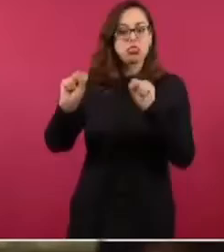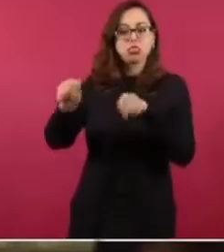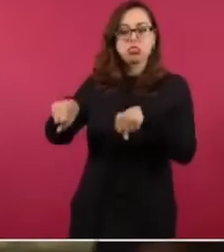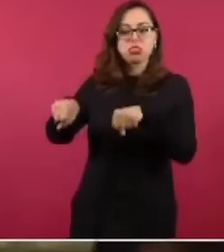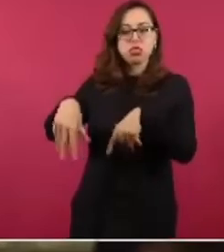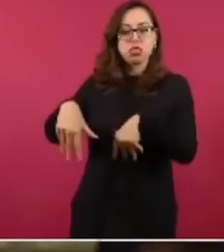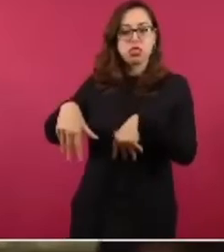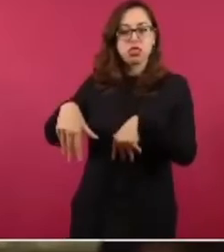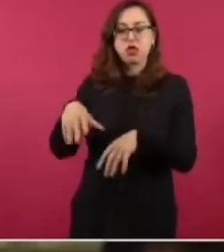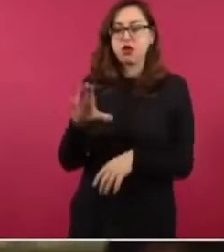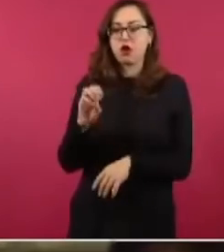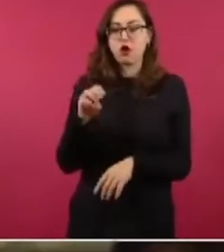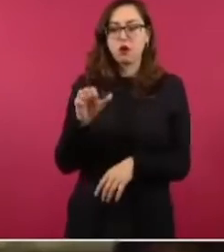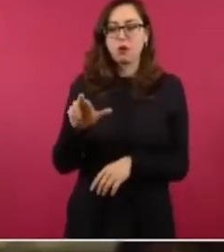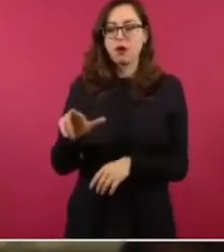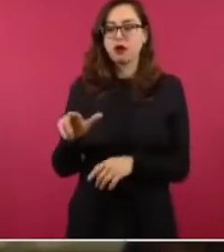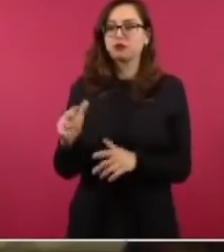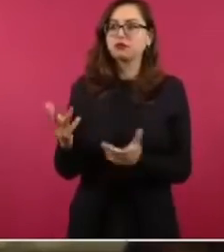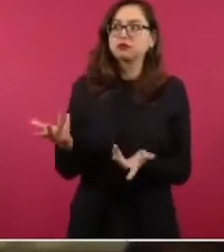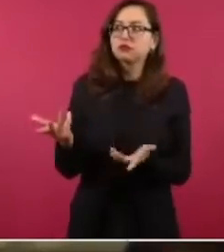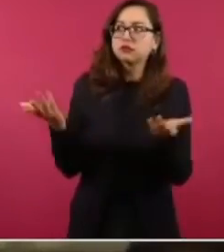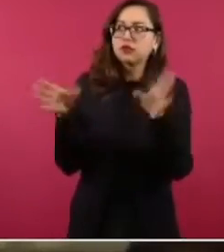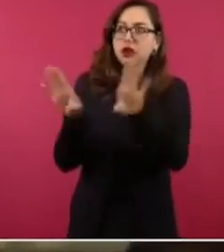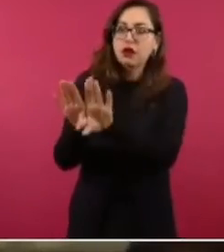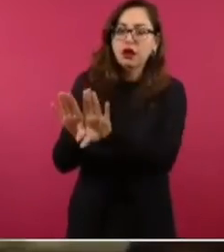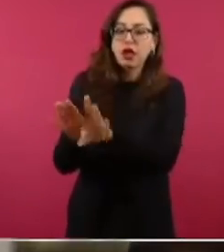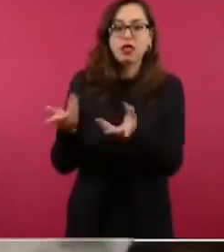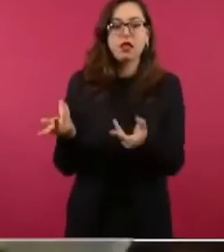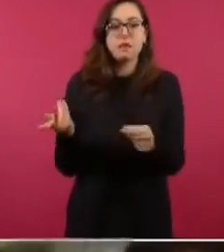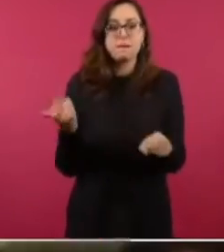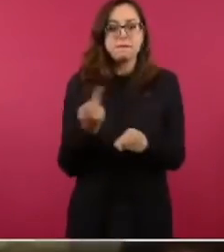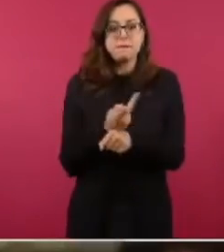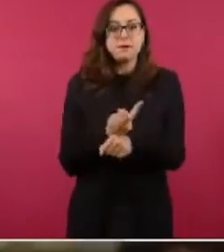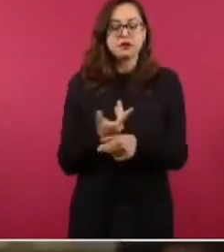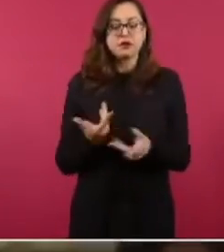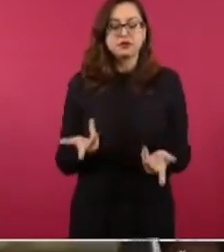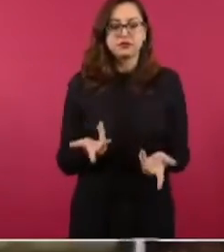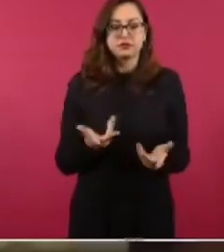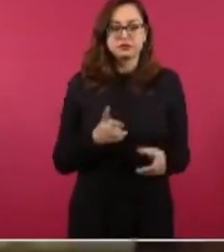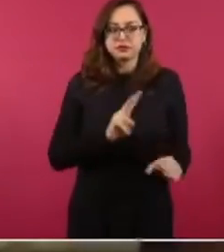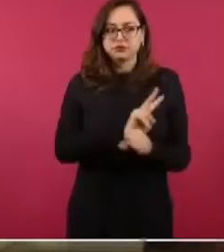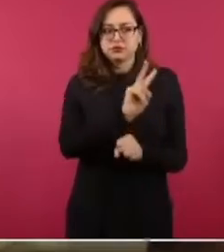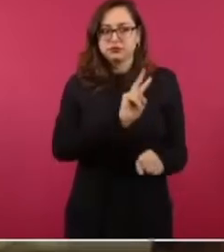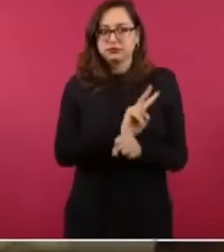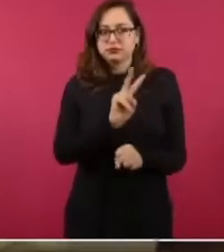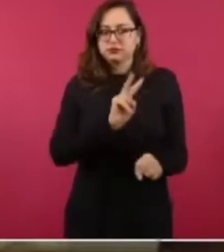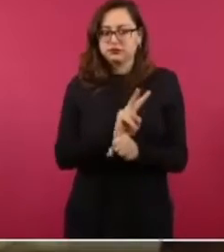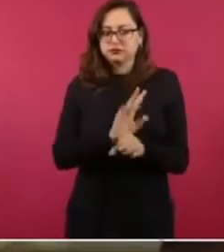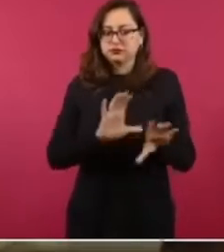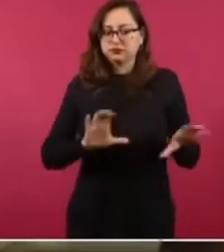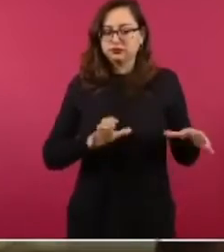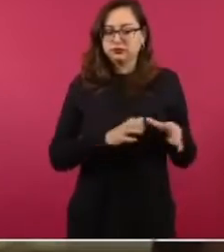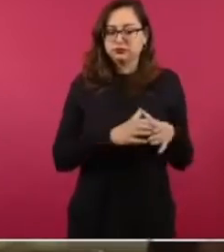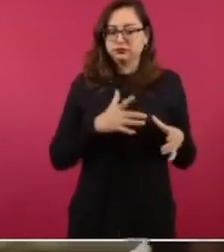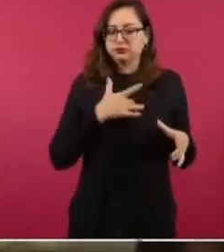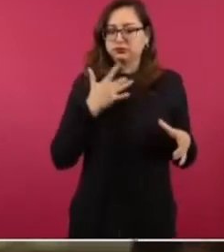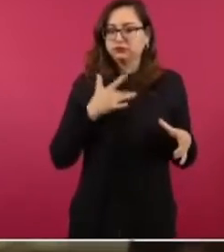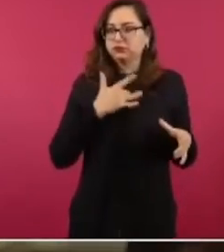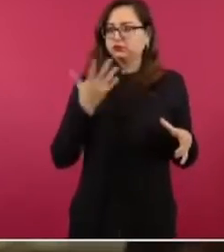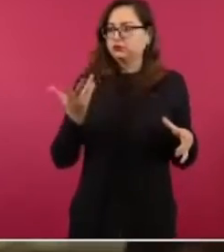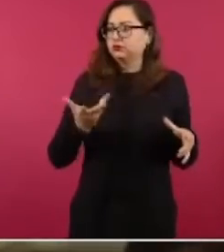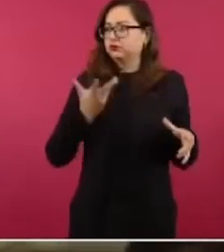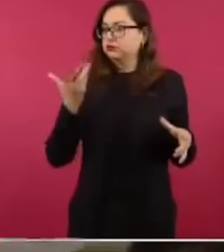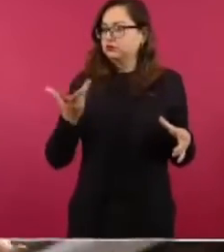Comar y no había nadie. La comunidad venezolana se unió para poderlos llevar